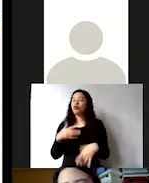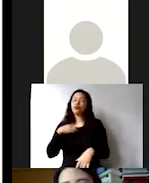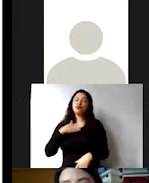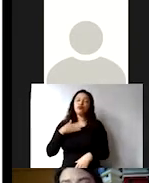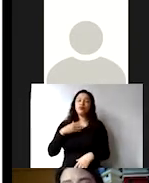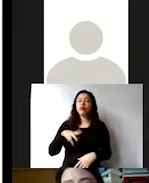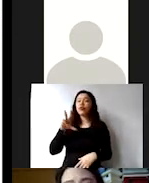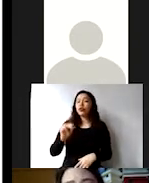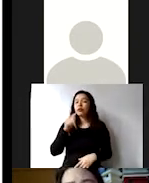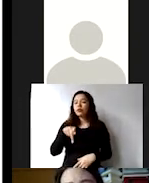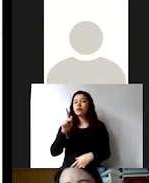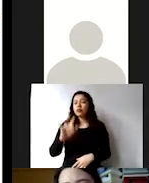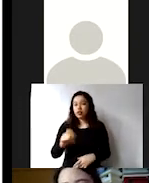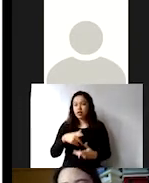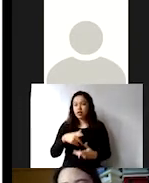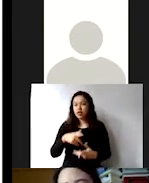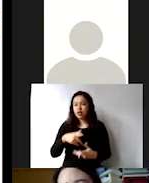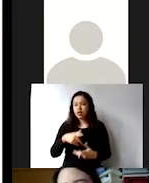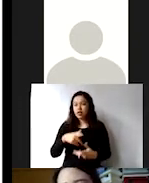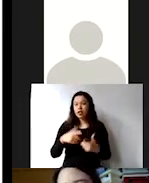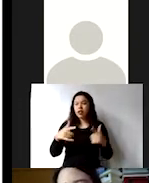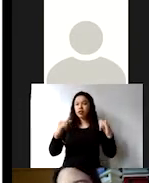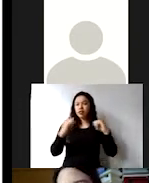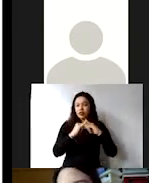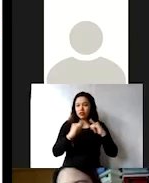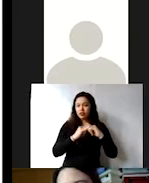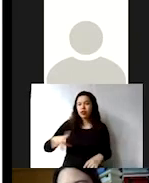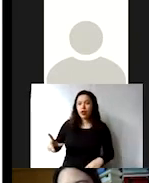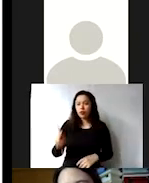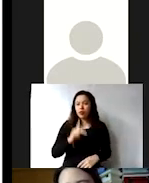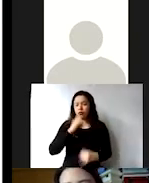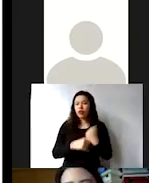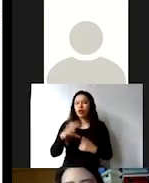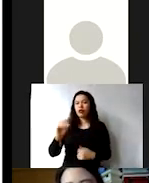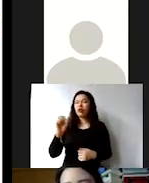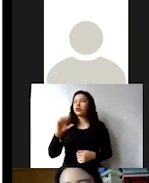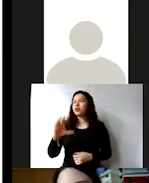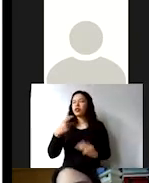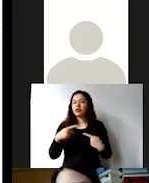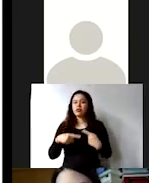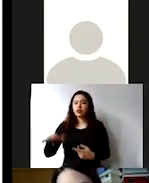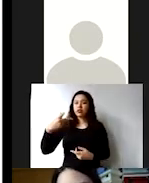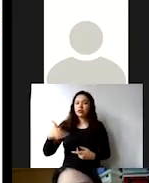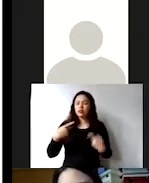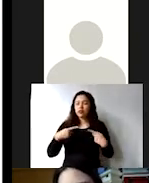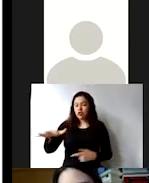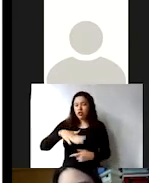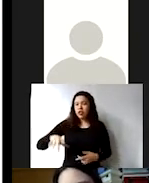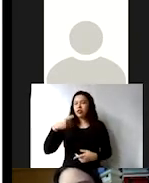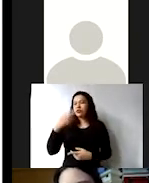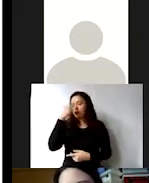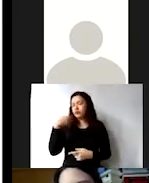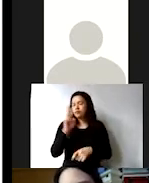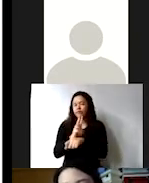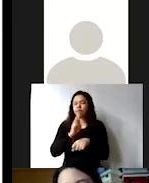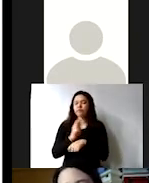las instancias públicas. Entonces, también es un deber de las OSCs y de los ciudadanos, pues, exigir su revisión y